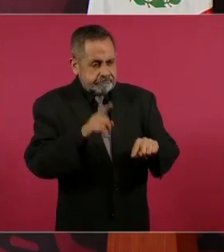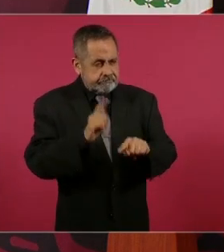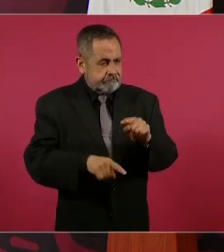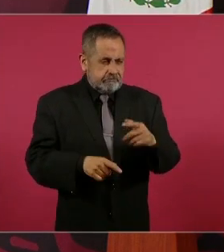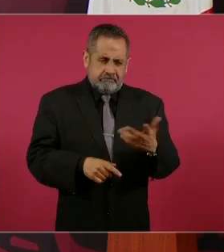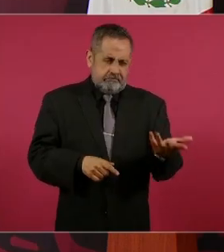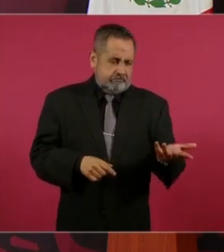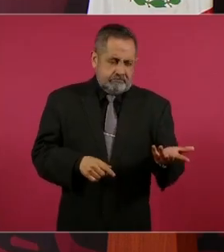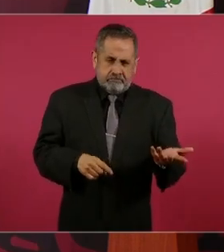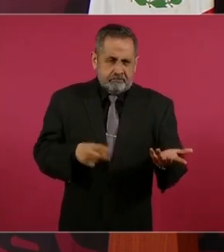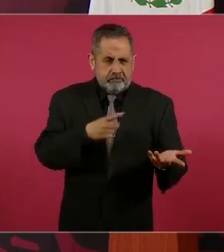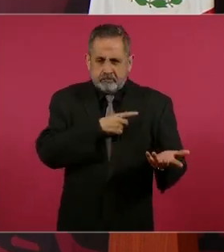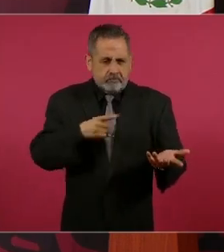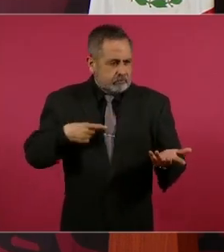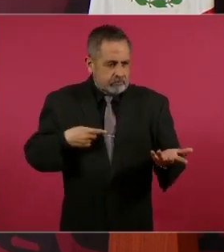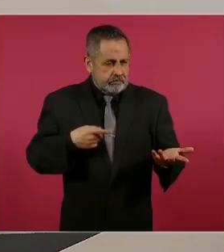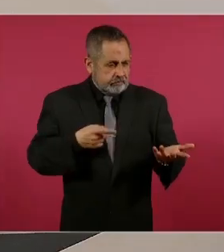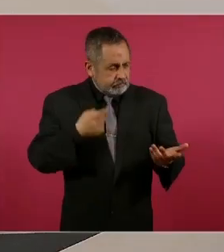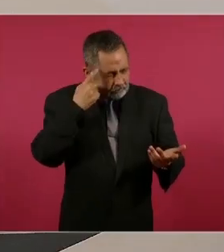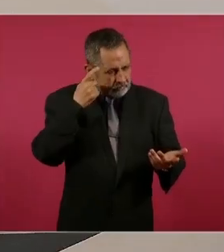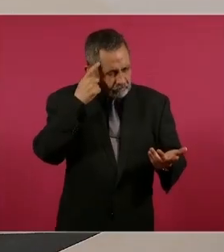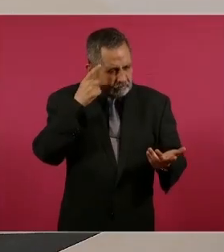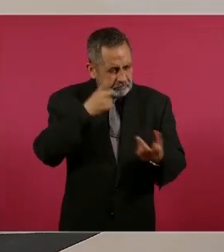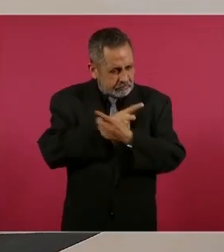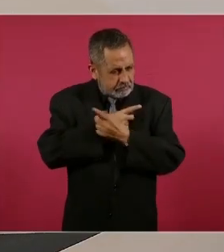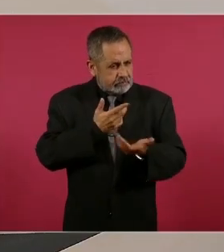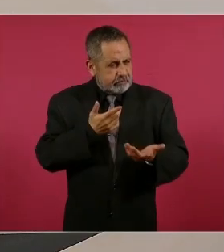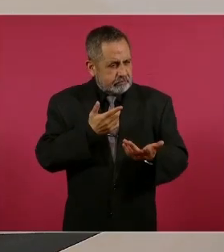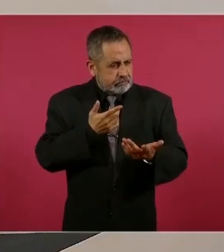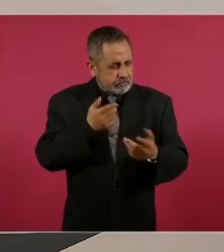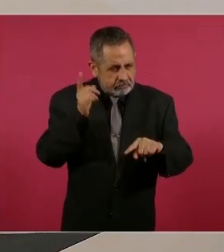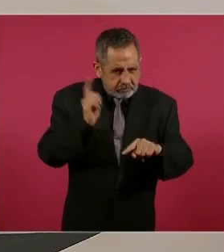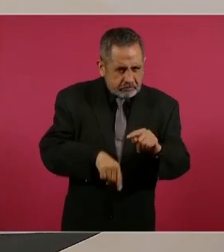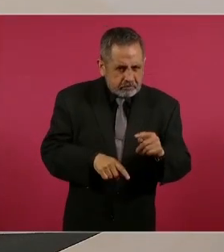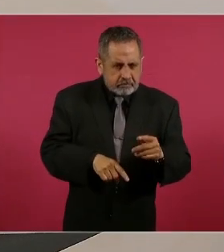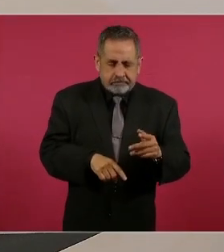de índole moral, es que